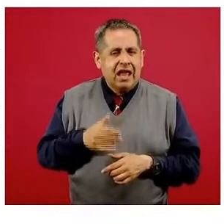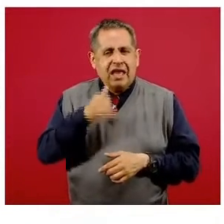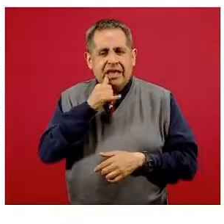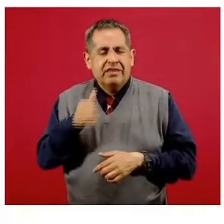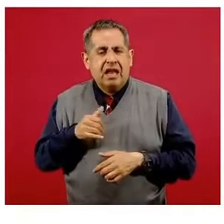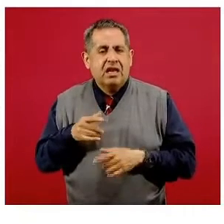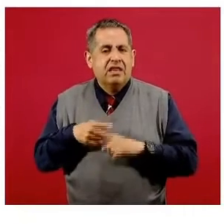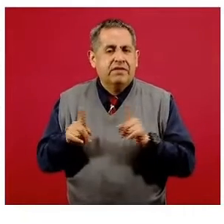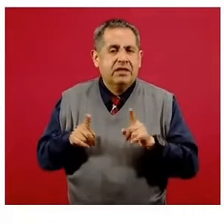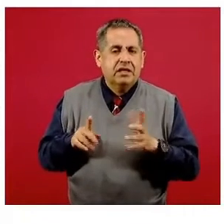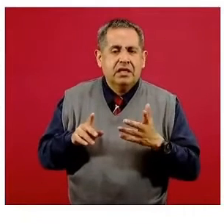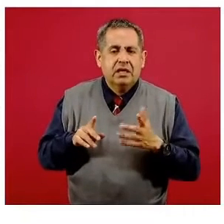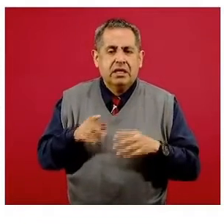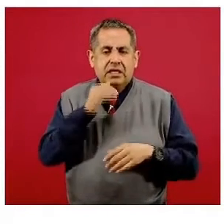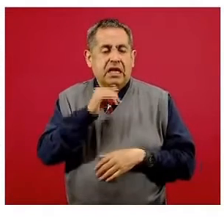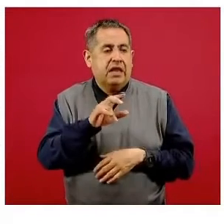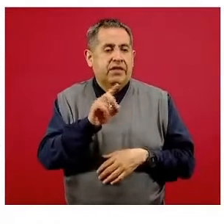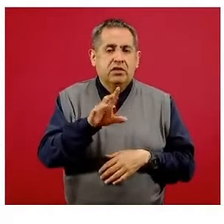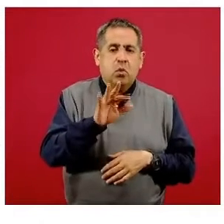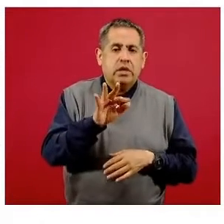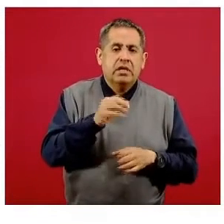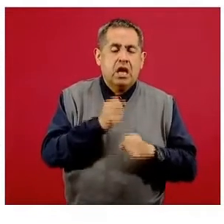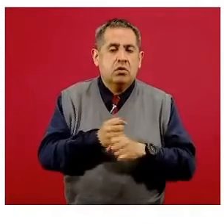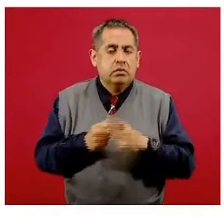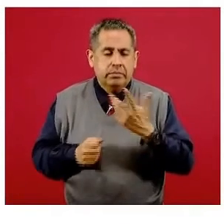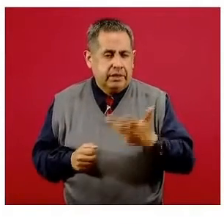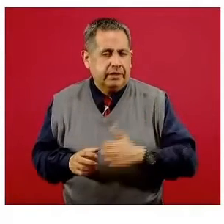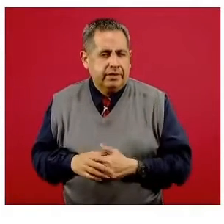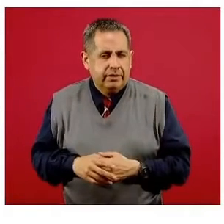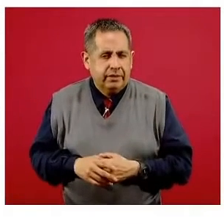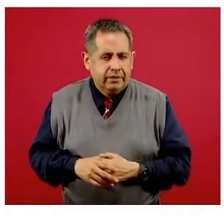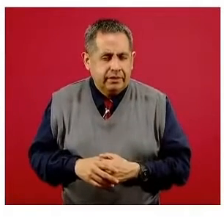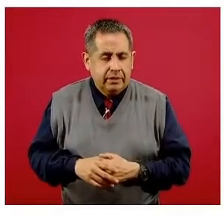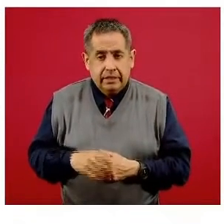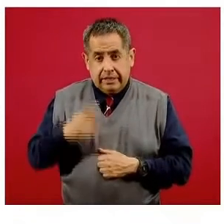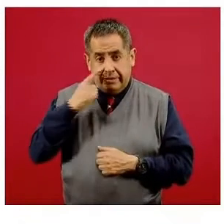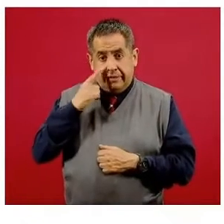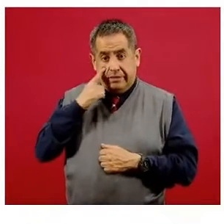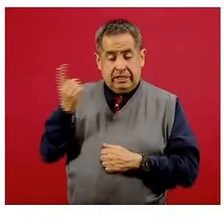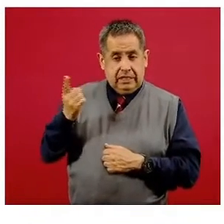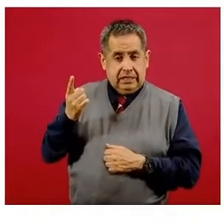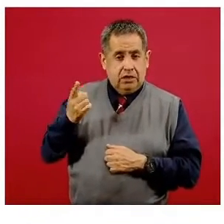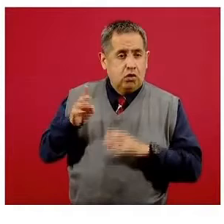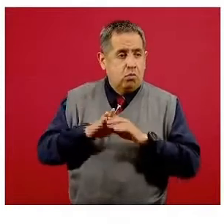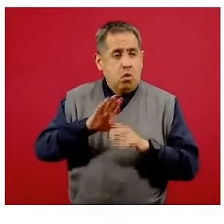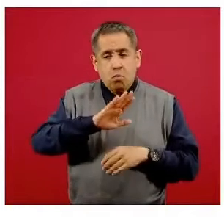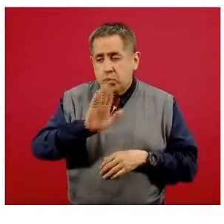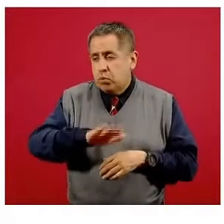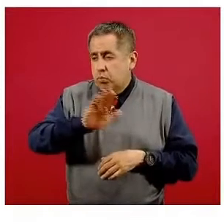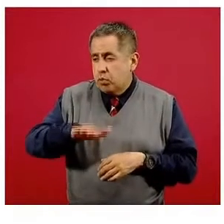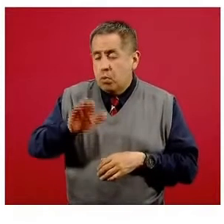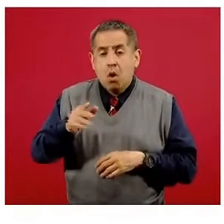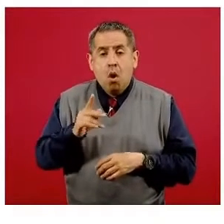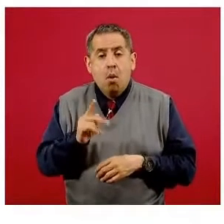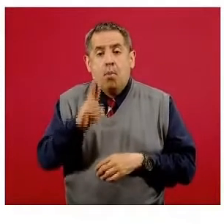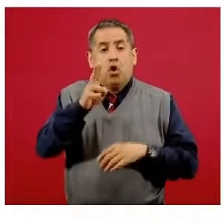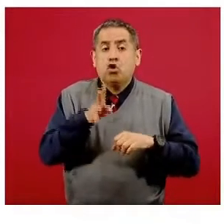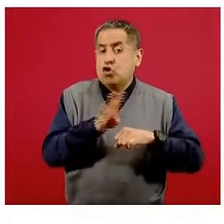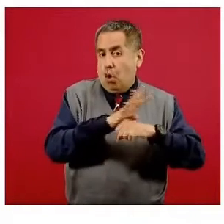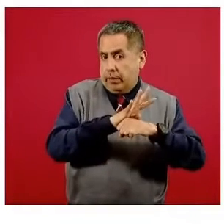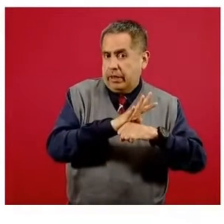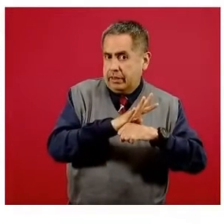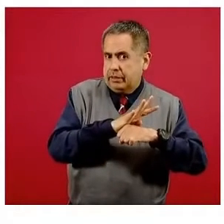los 35, 40 años. Si ustedes se fijan, este patrón de mortalidad por